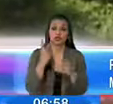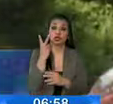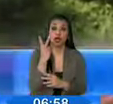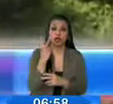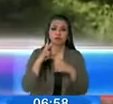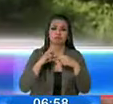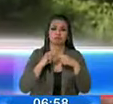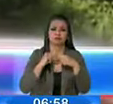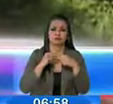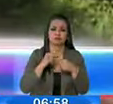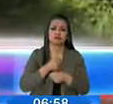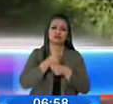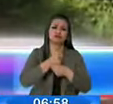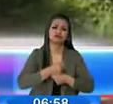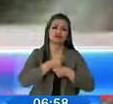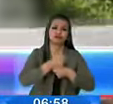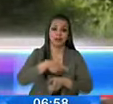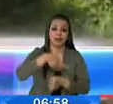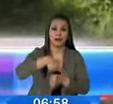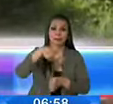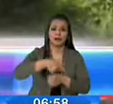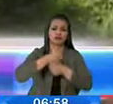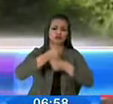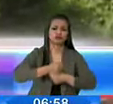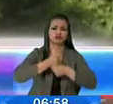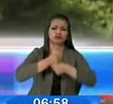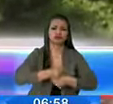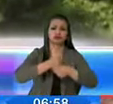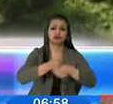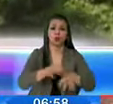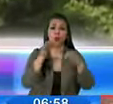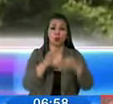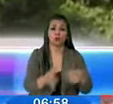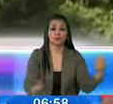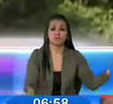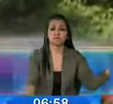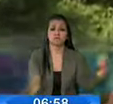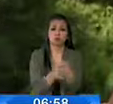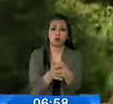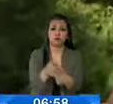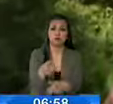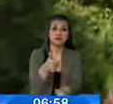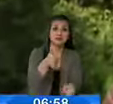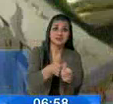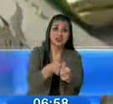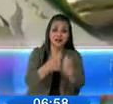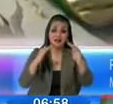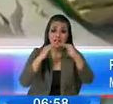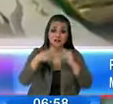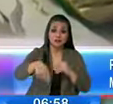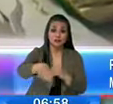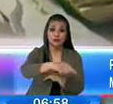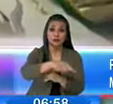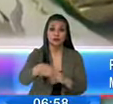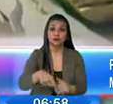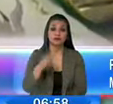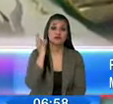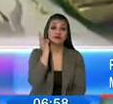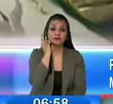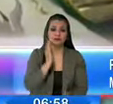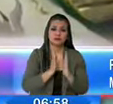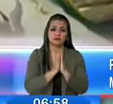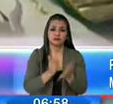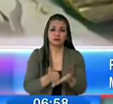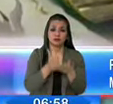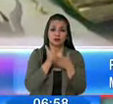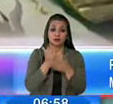primitos, jugando. Cuando el impacto les coge casi cerca de la casa, la curvita. Rosa pide ayuda. Dice que hace